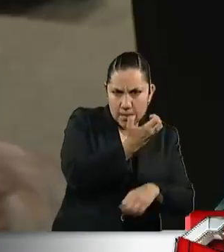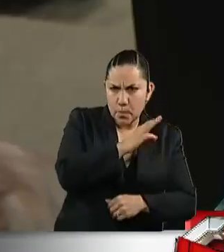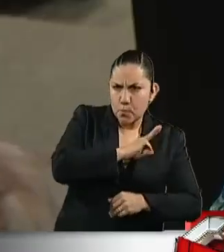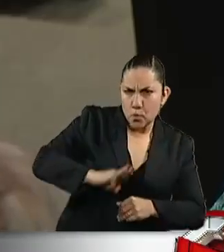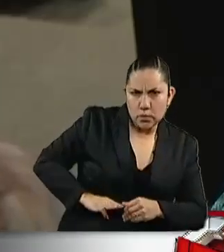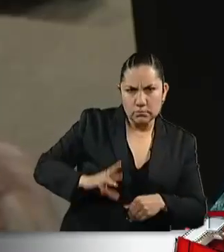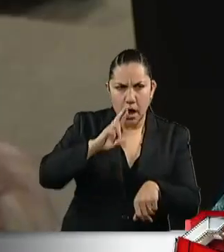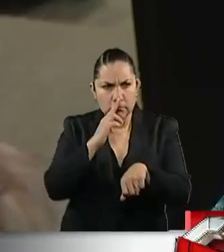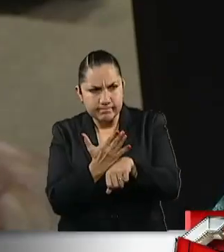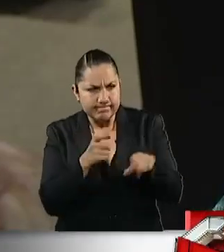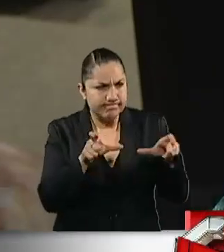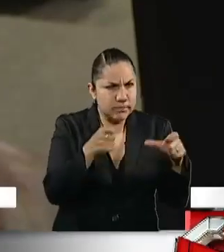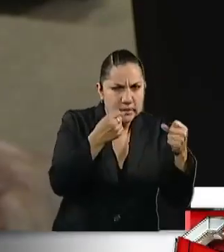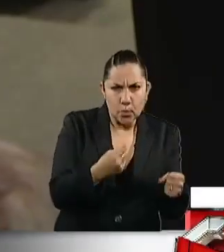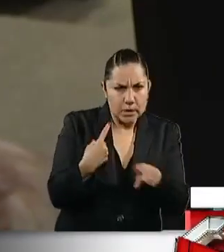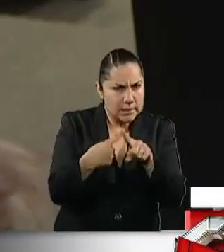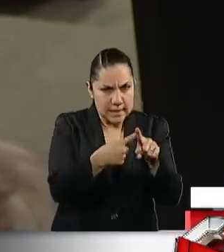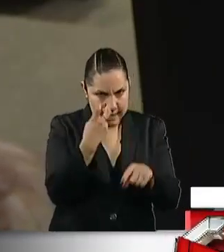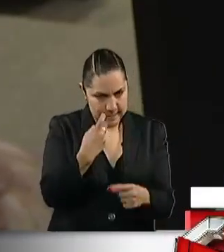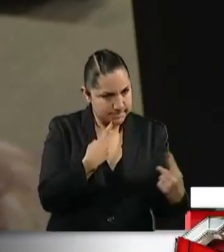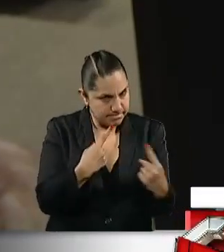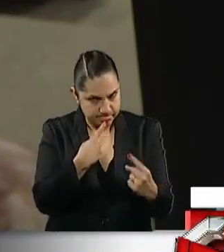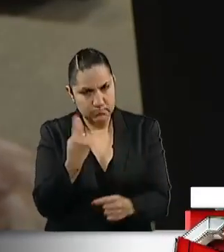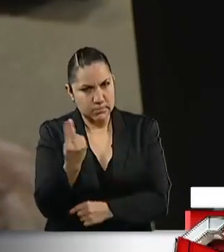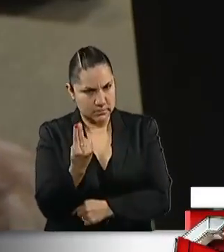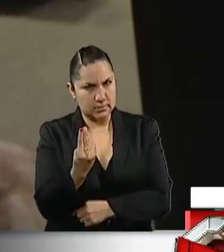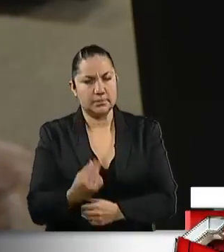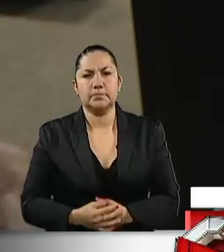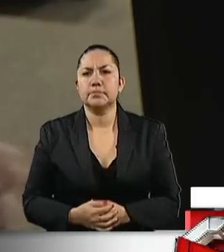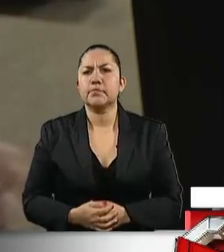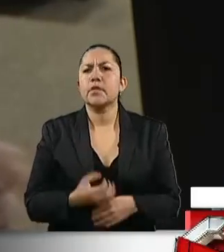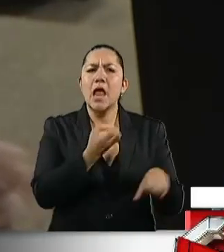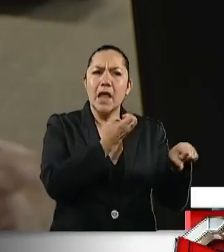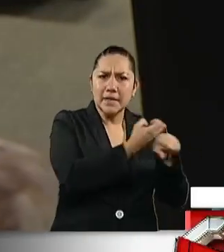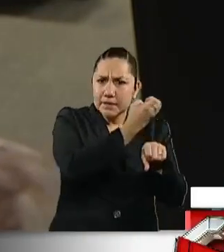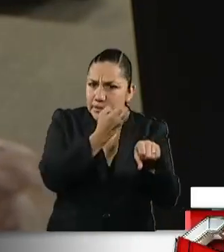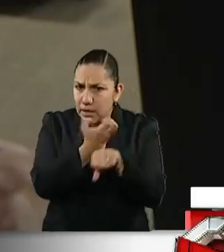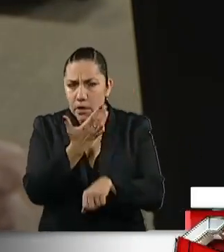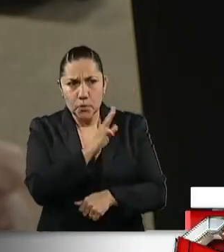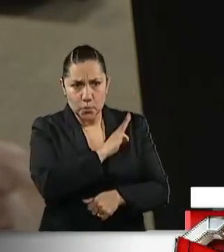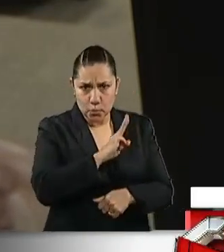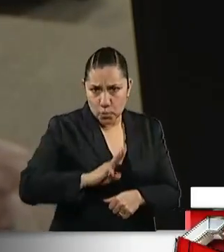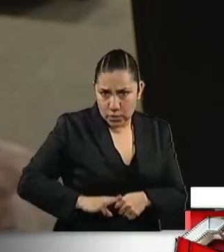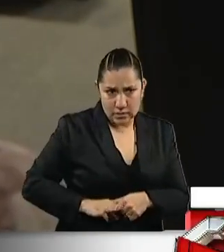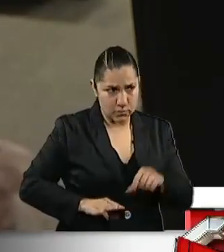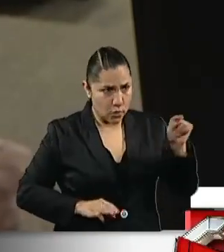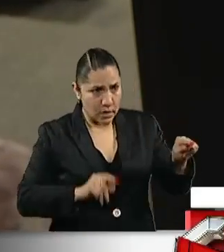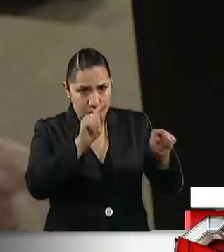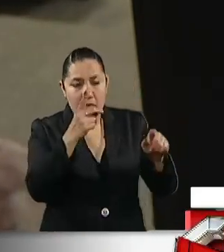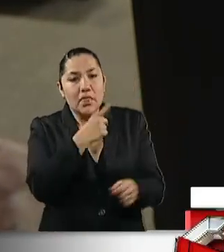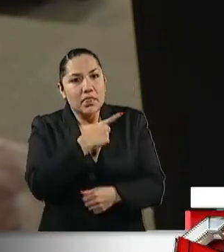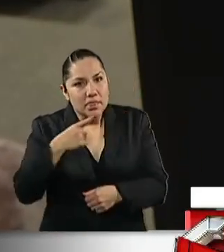De que los estados y los municipios tengan los instrumentos,